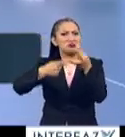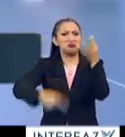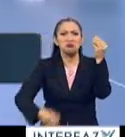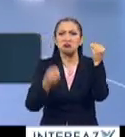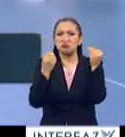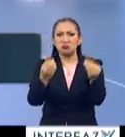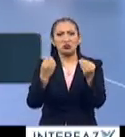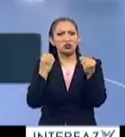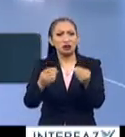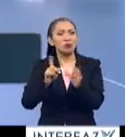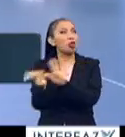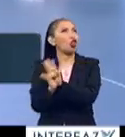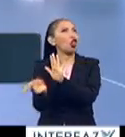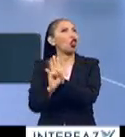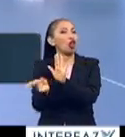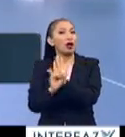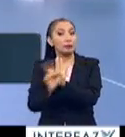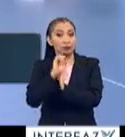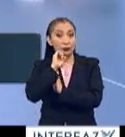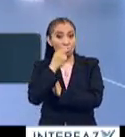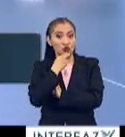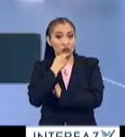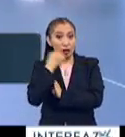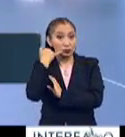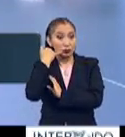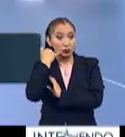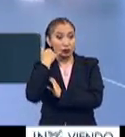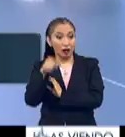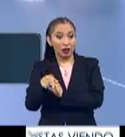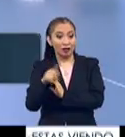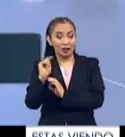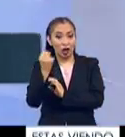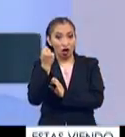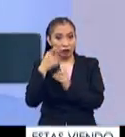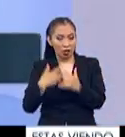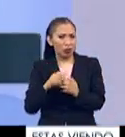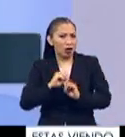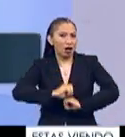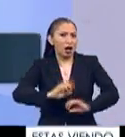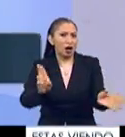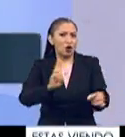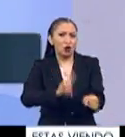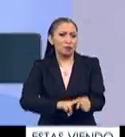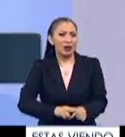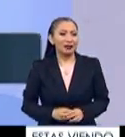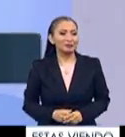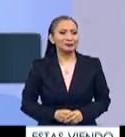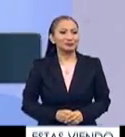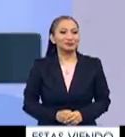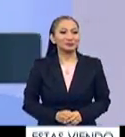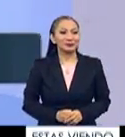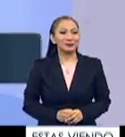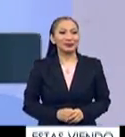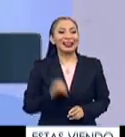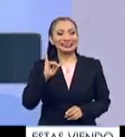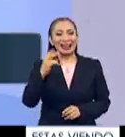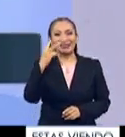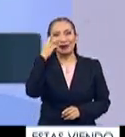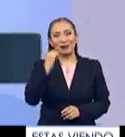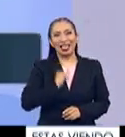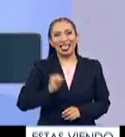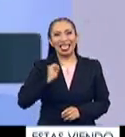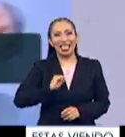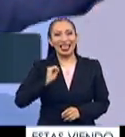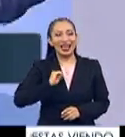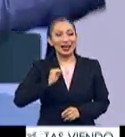sirve como despertador, mil cosas. Pero usted cosas, también ¿no? usa celulares con estas tecnologías. Sí, por supuesto. Porque yo sé que me veo muy antigua. ¿Por qué no